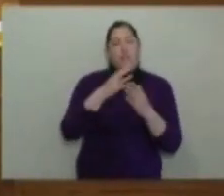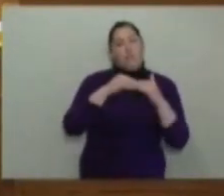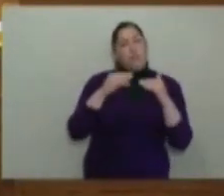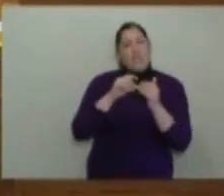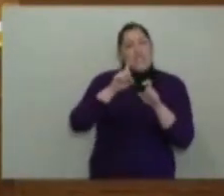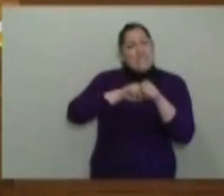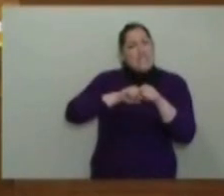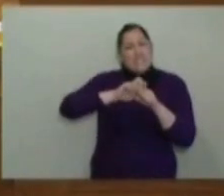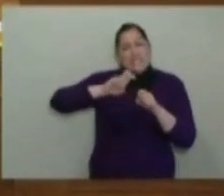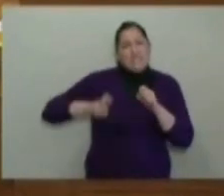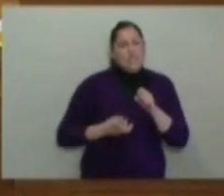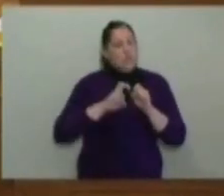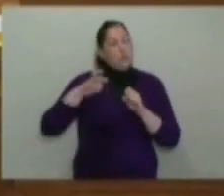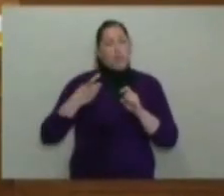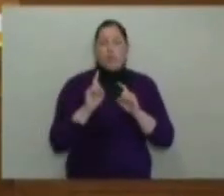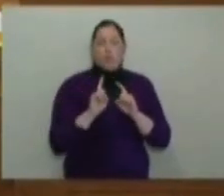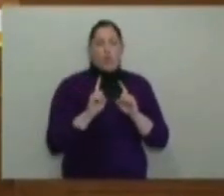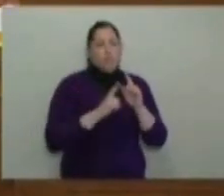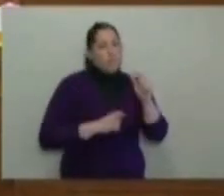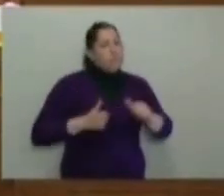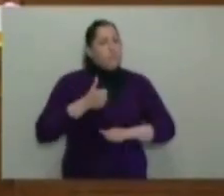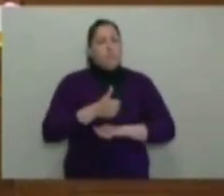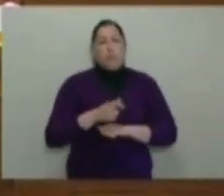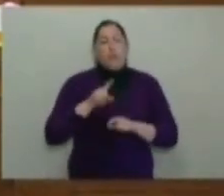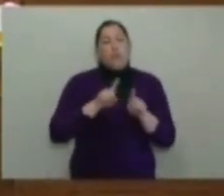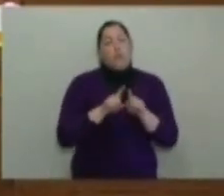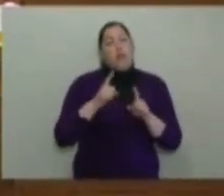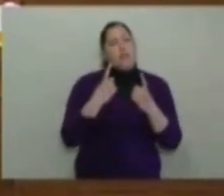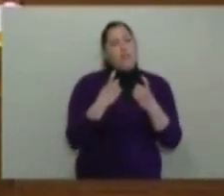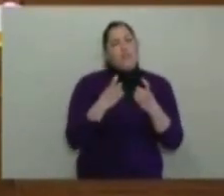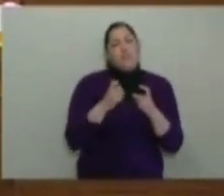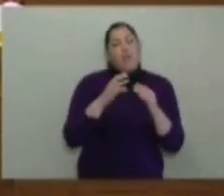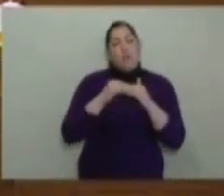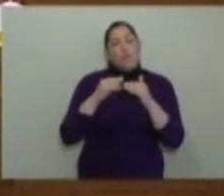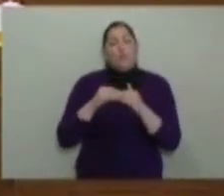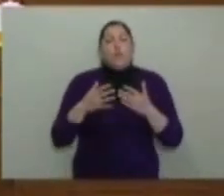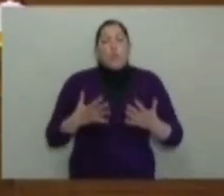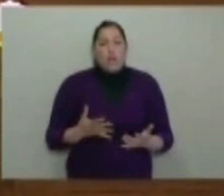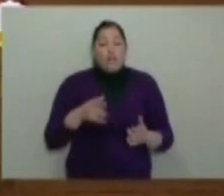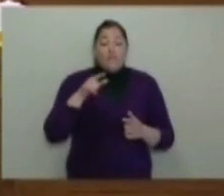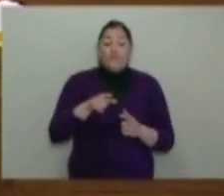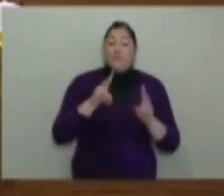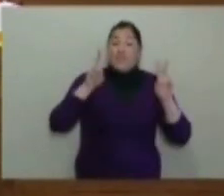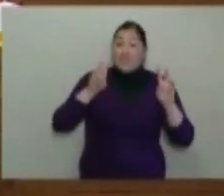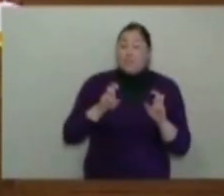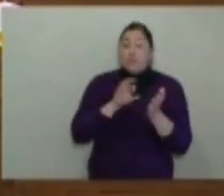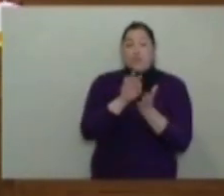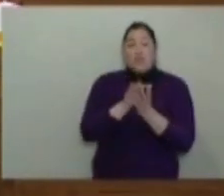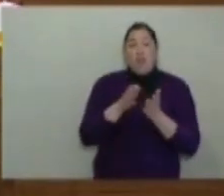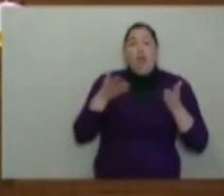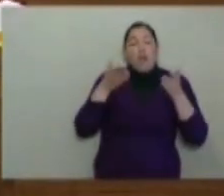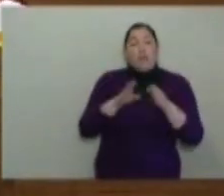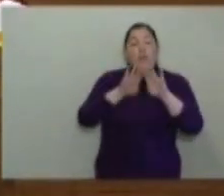sino en función de las necesidades de los usuarios Es verdad que en esta en esta cuestión del servicio de ayuda a domicilio ha